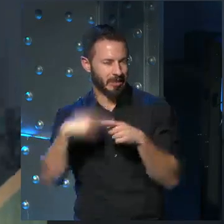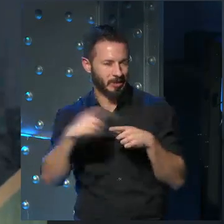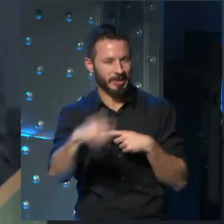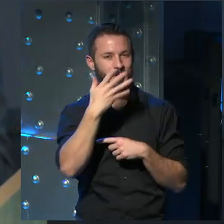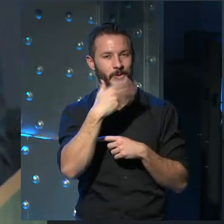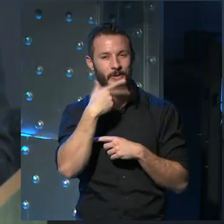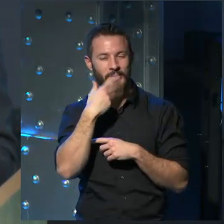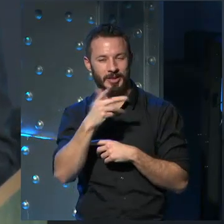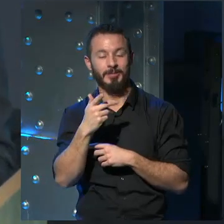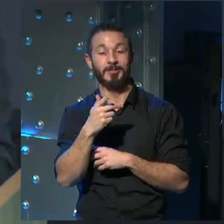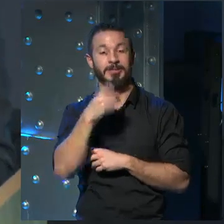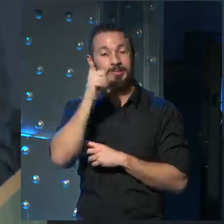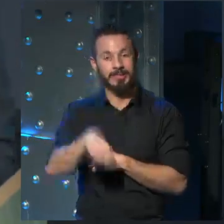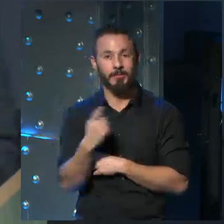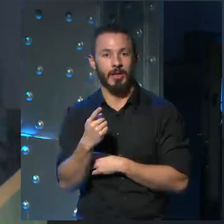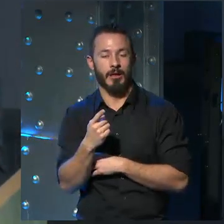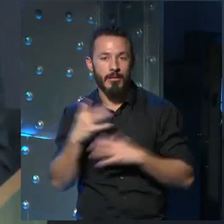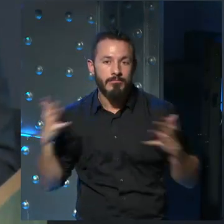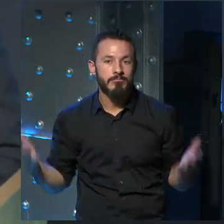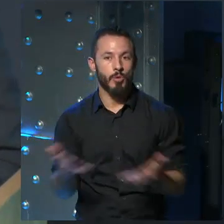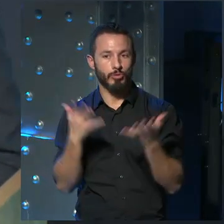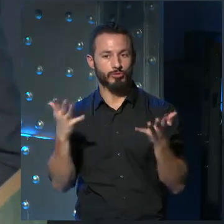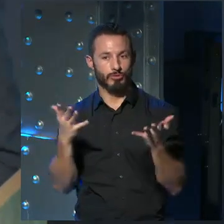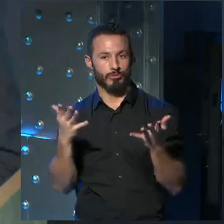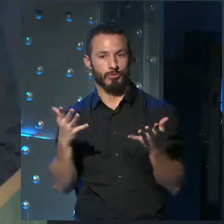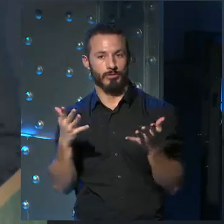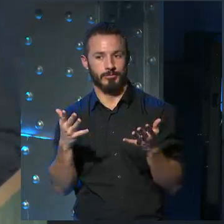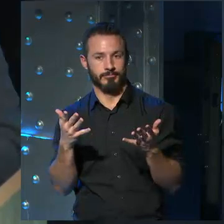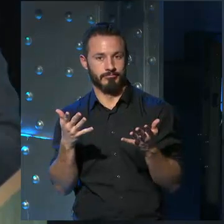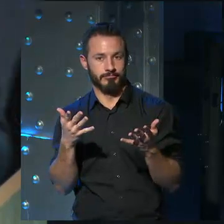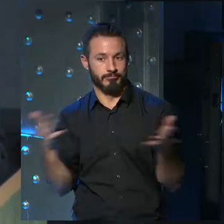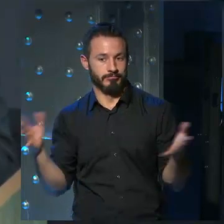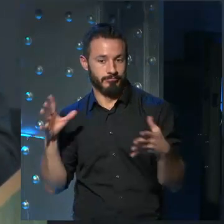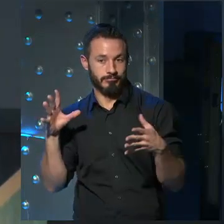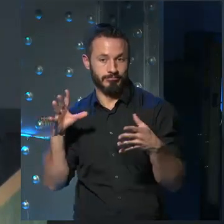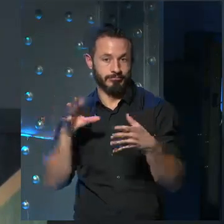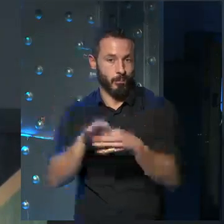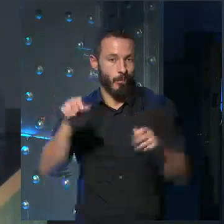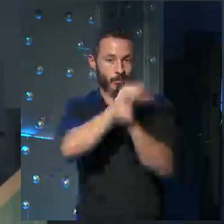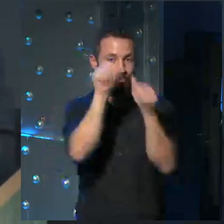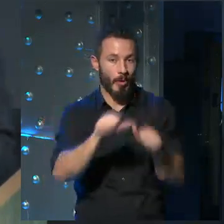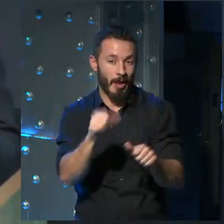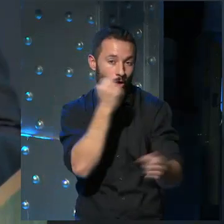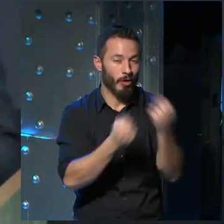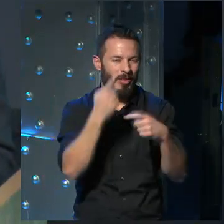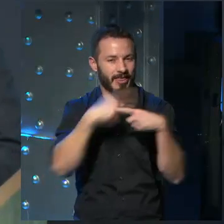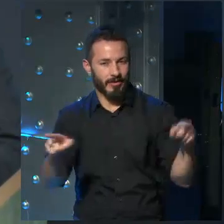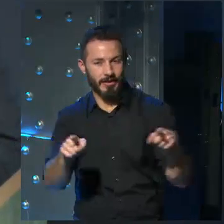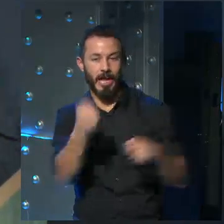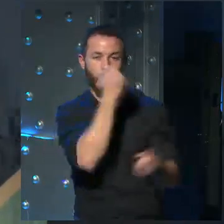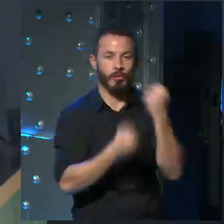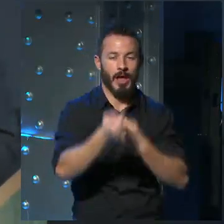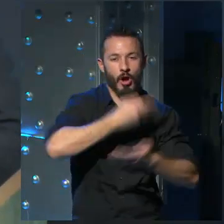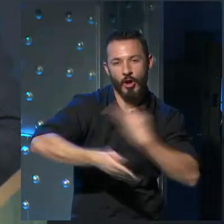esto y el impulso, lógicamente, que esto conlleva a un modelo diferente de economía